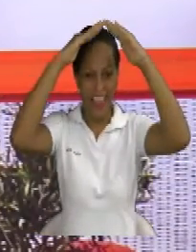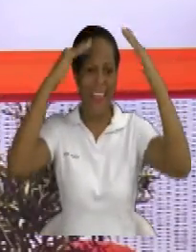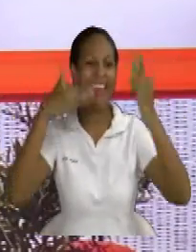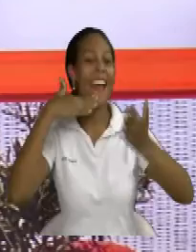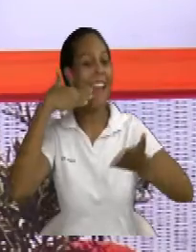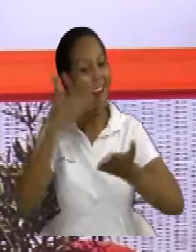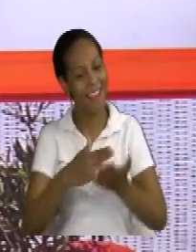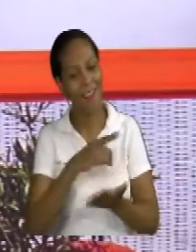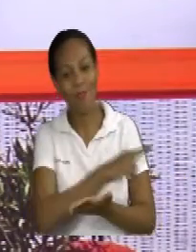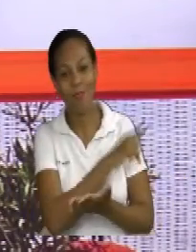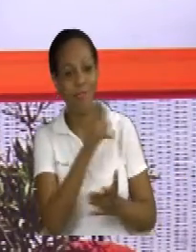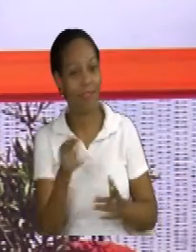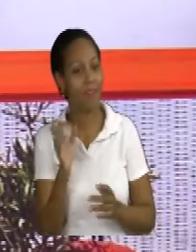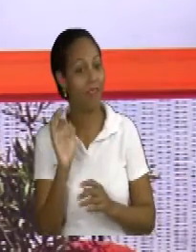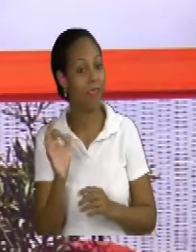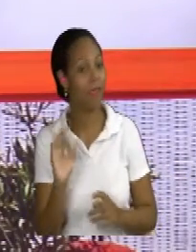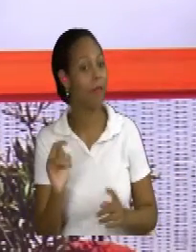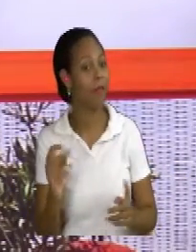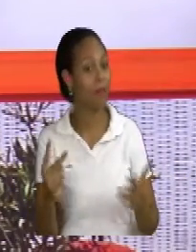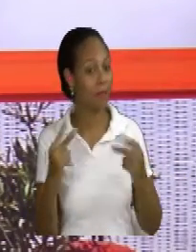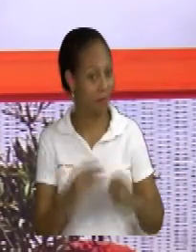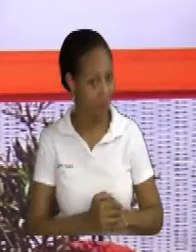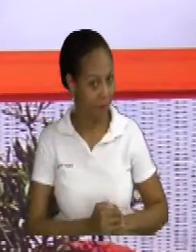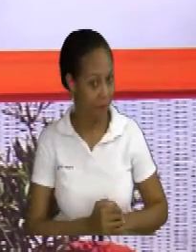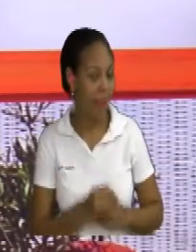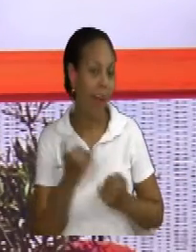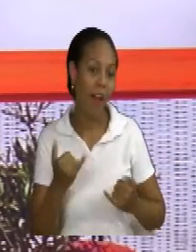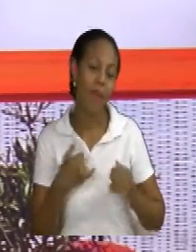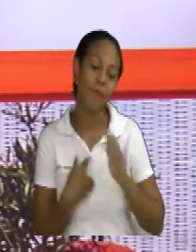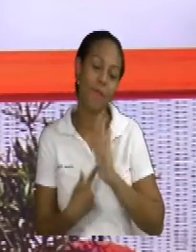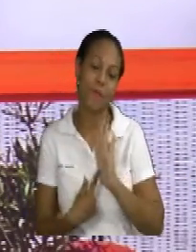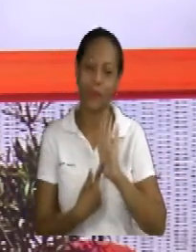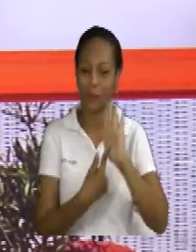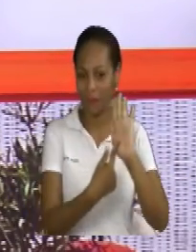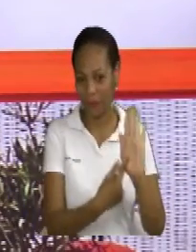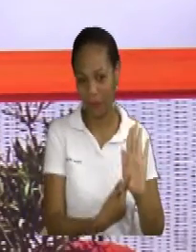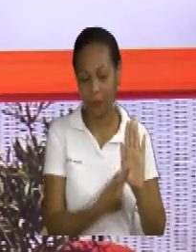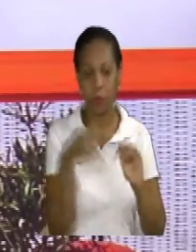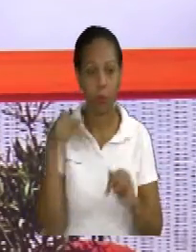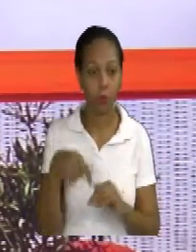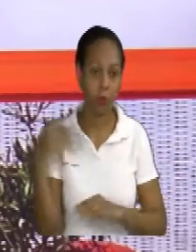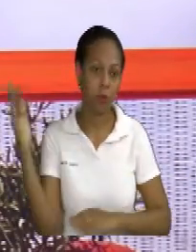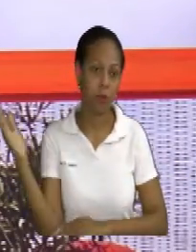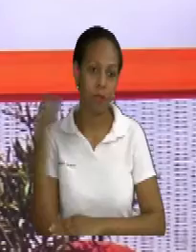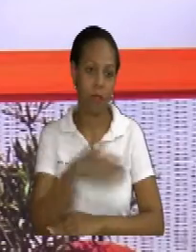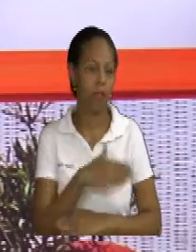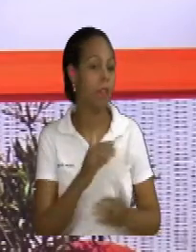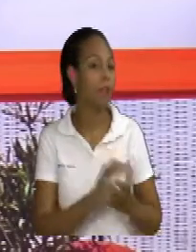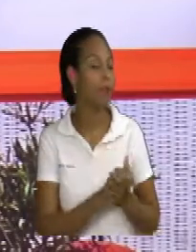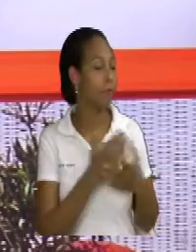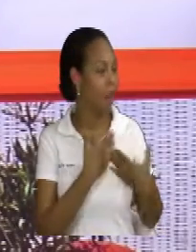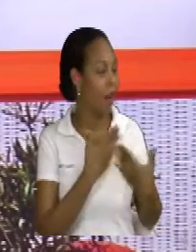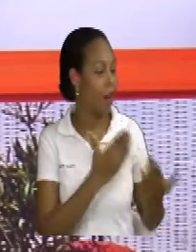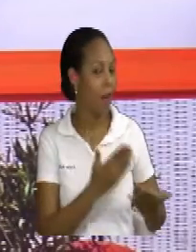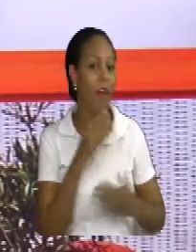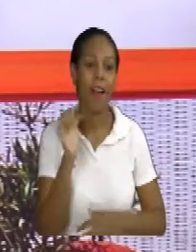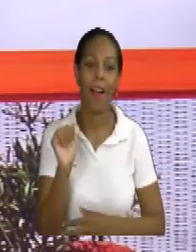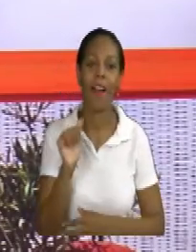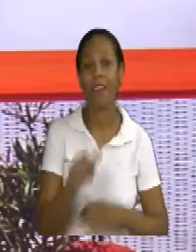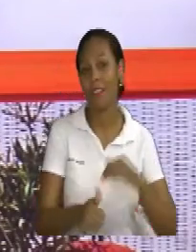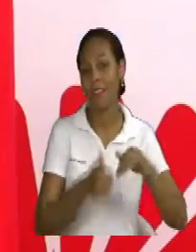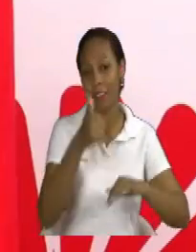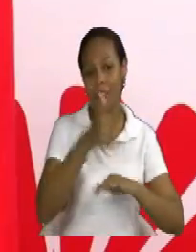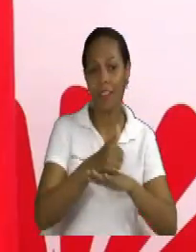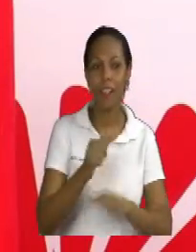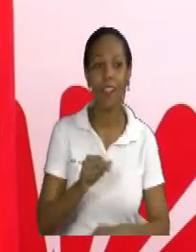Casa y el contenido que con mucho cariño les presentamos a ustedes. El día de hoy saludo muy especialmente a nuestra directora. Buenos días, Jennifer. Hola, Kiara.